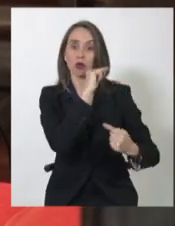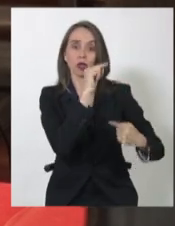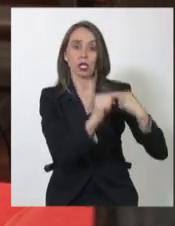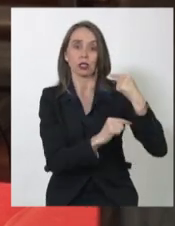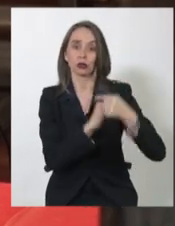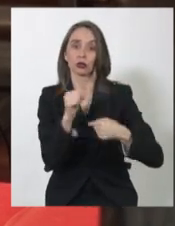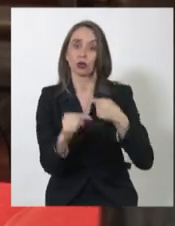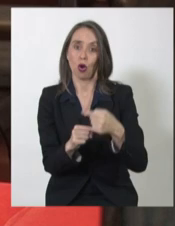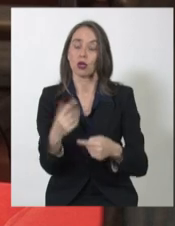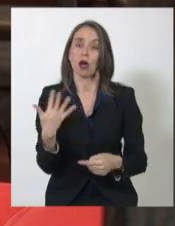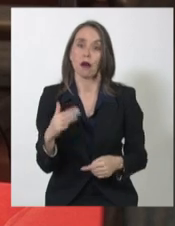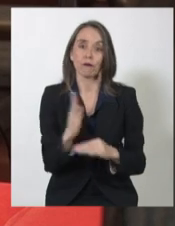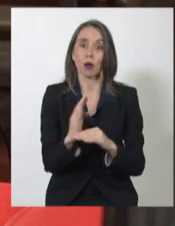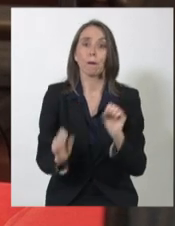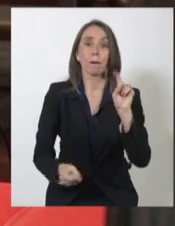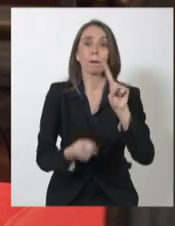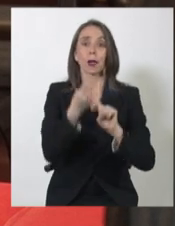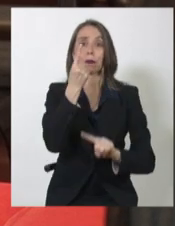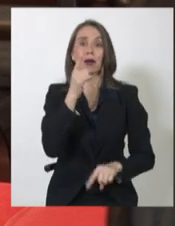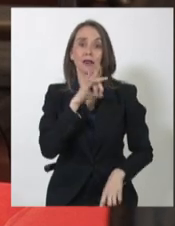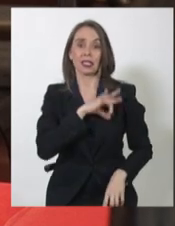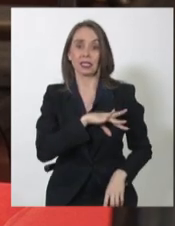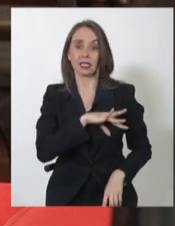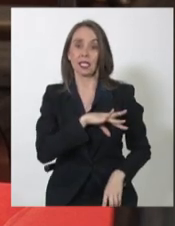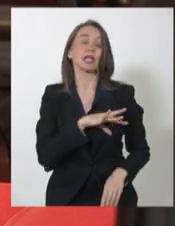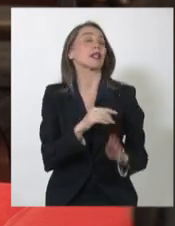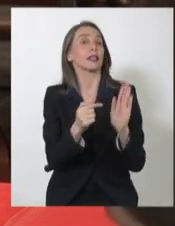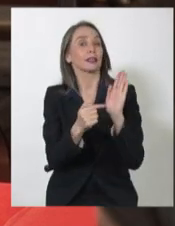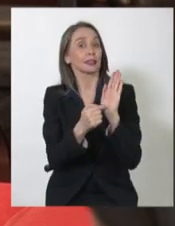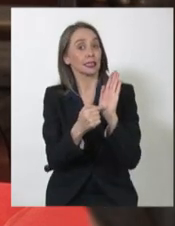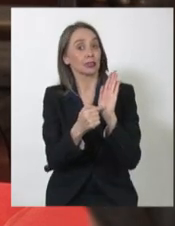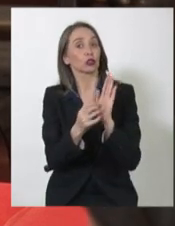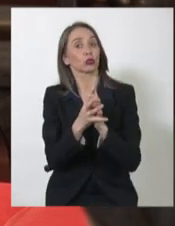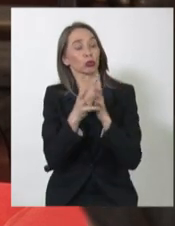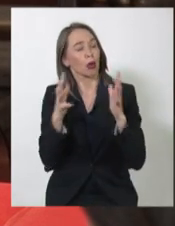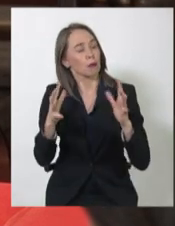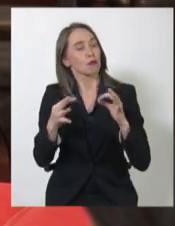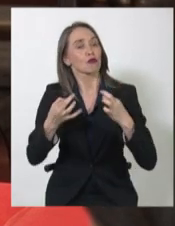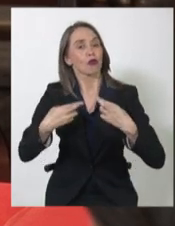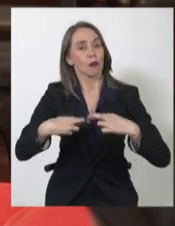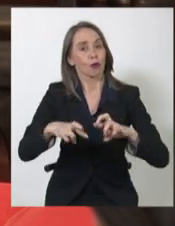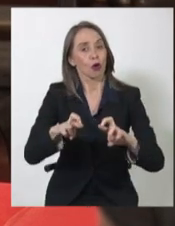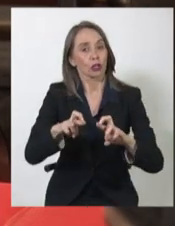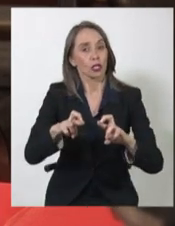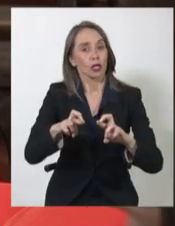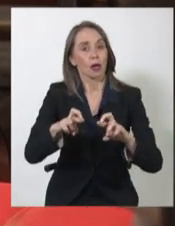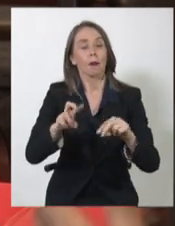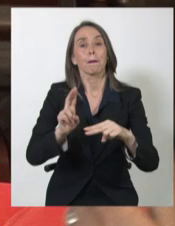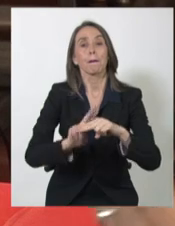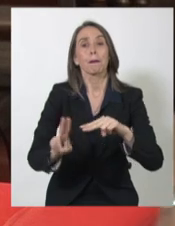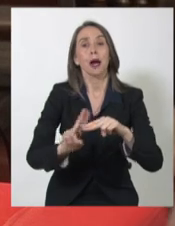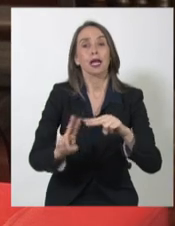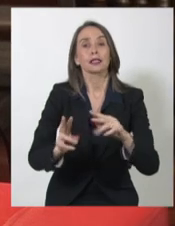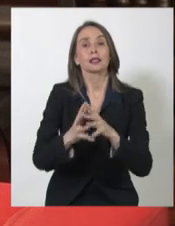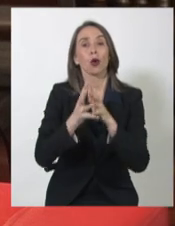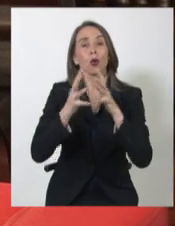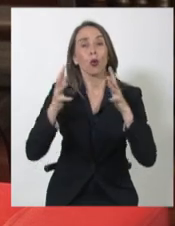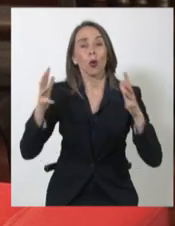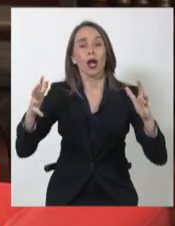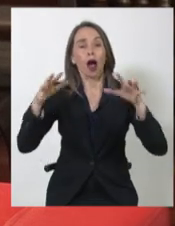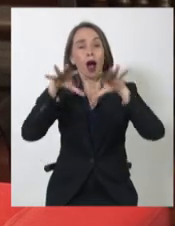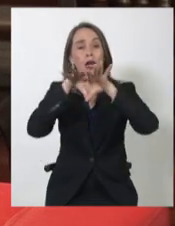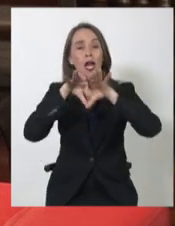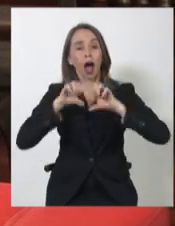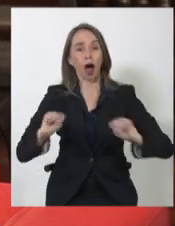fundamental, inédito en Chile, y es una oportunidad enorme de llegar a generar un gran consenso